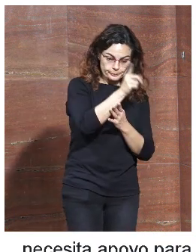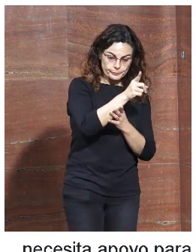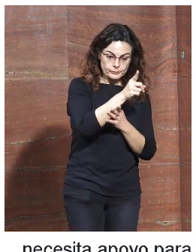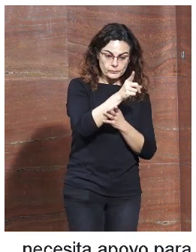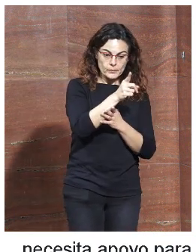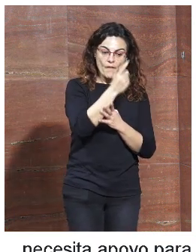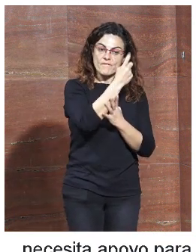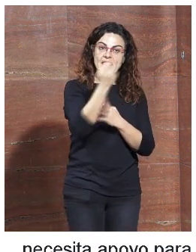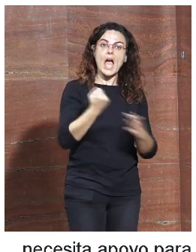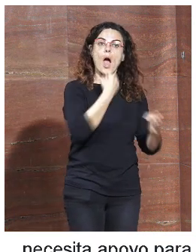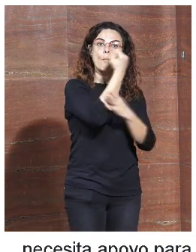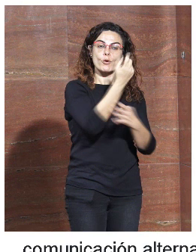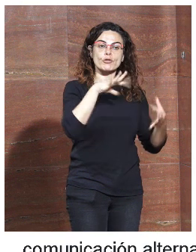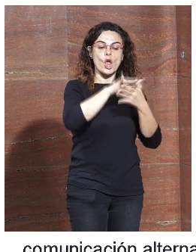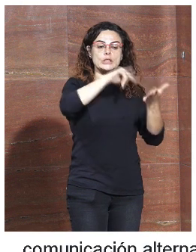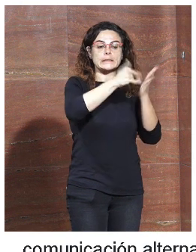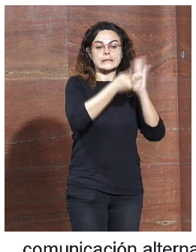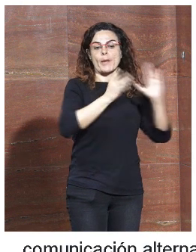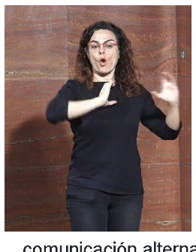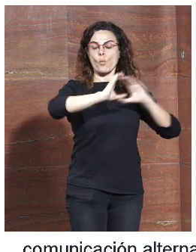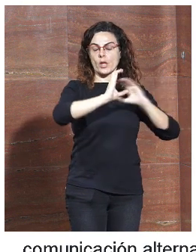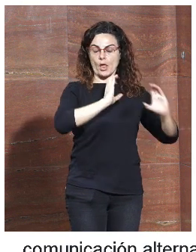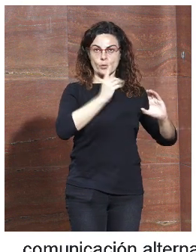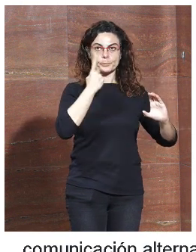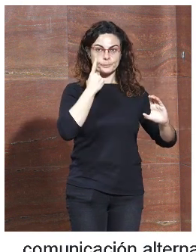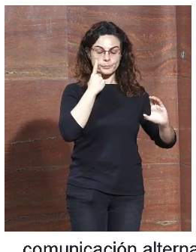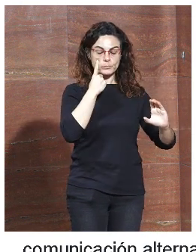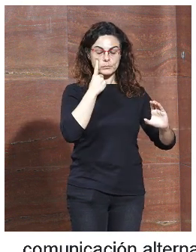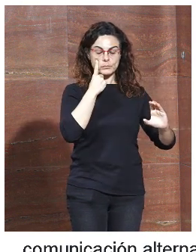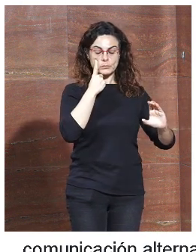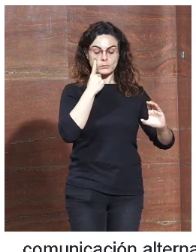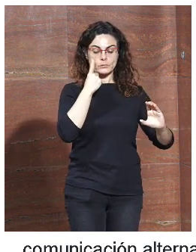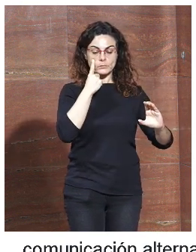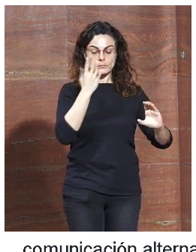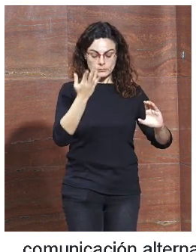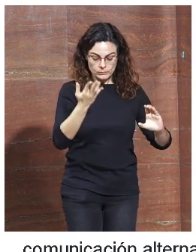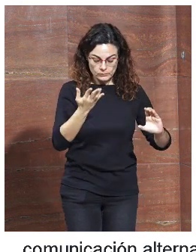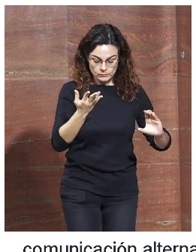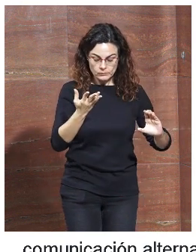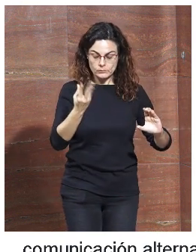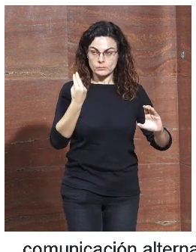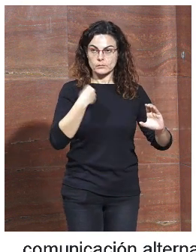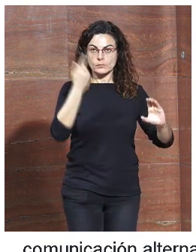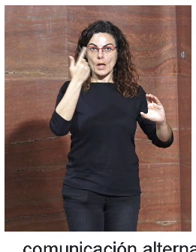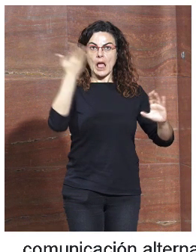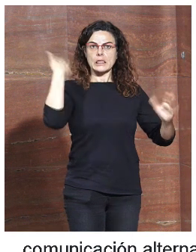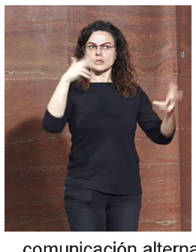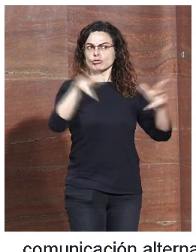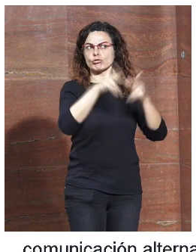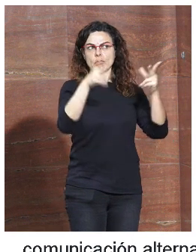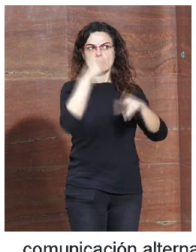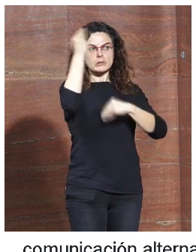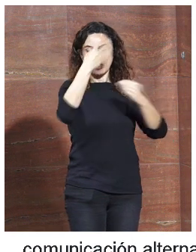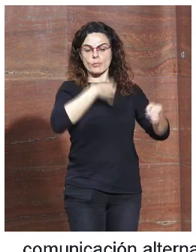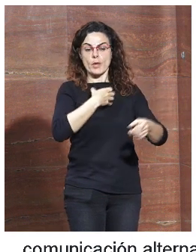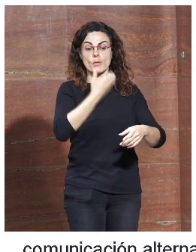algunos sistemas de comunicación. En concreto, y fijaros hasta qué punto se escapaba del imaginario social que las